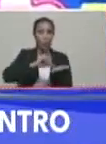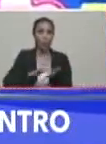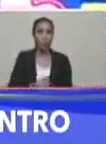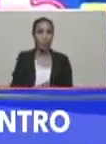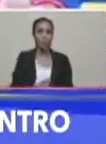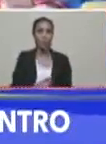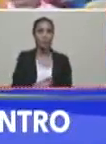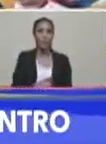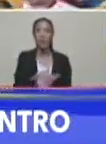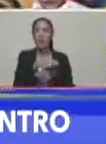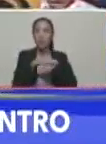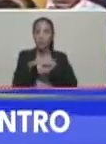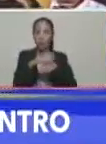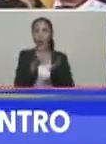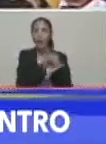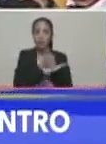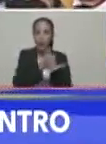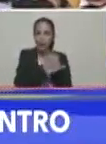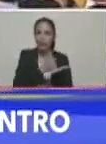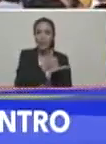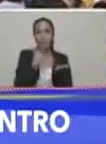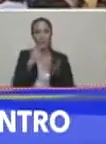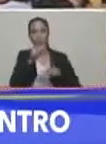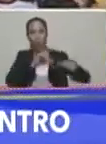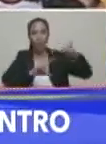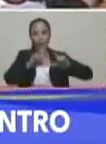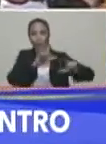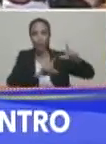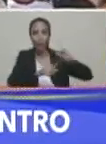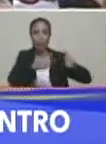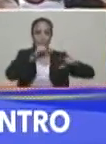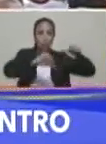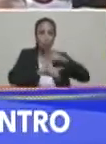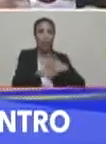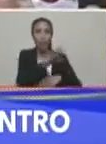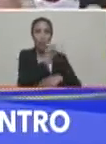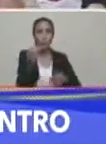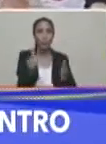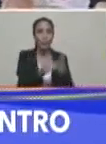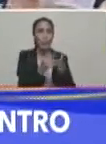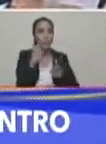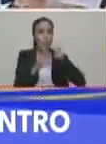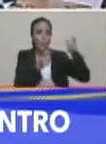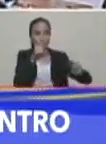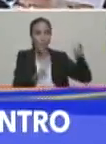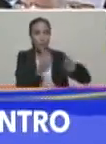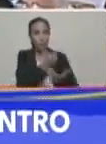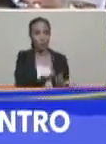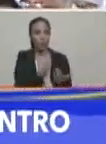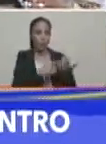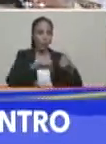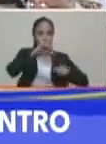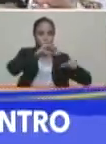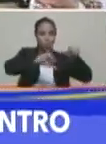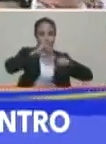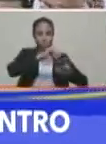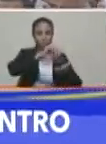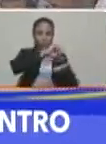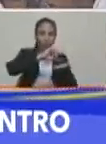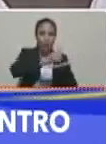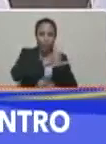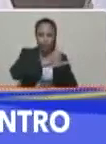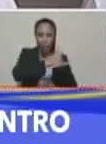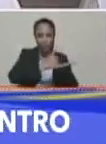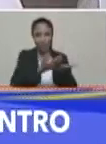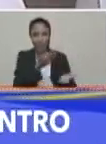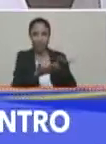comunitaria en cada una de las áreas de salud integral comunitaria, que va a atender a un promedio de 50.000 personas. Hacia allá estamos. Estamos creciendo hacia donde la